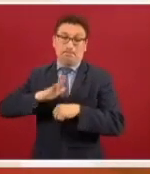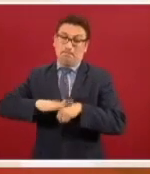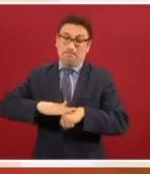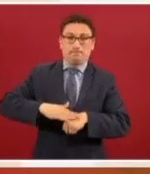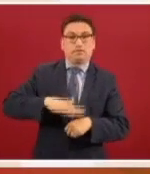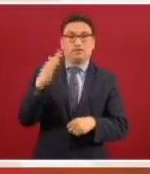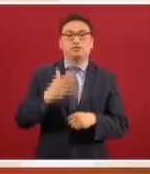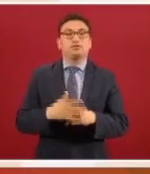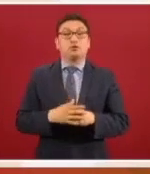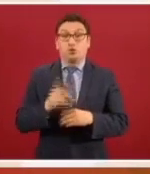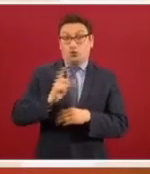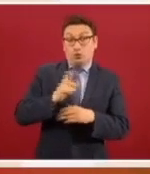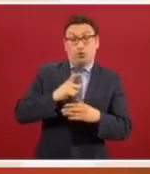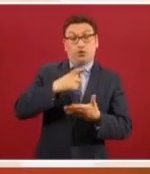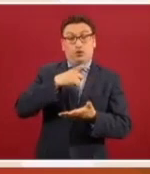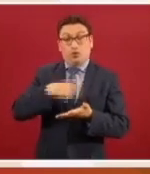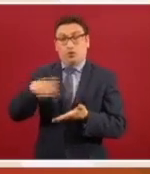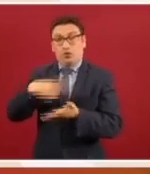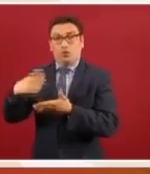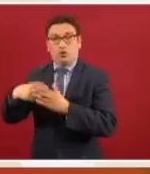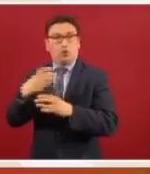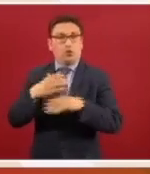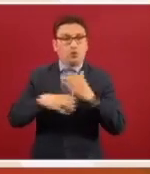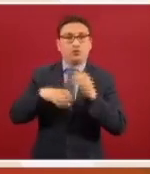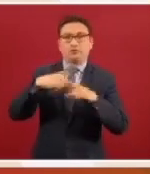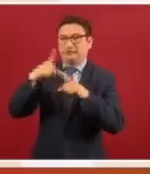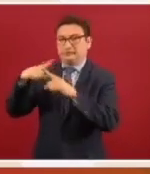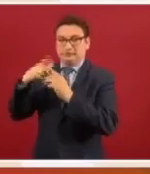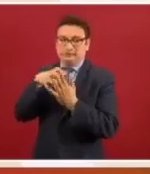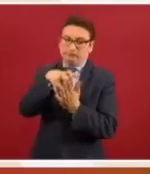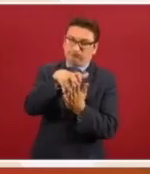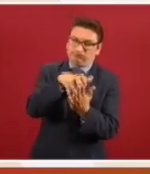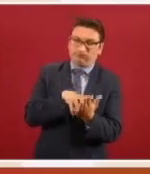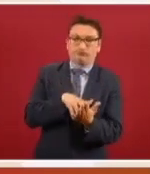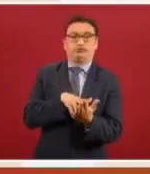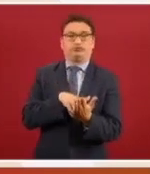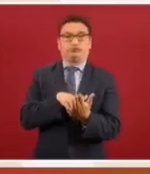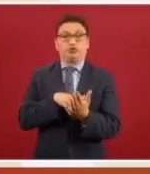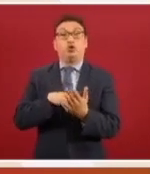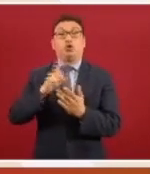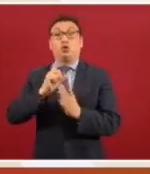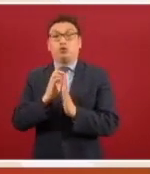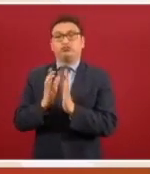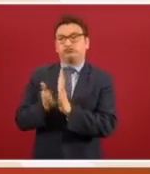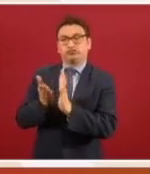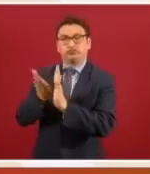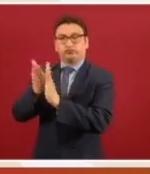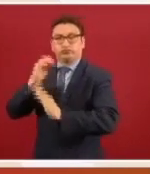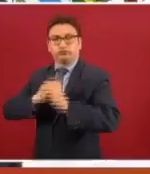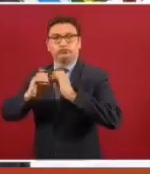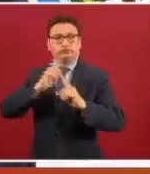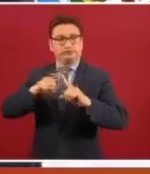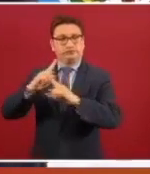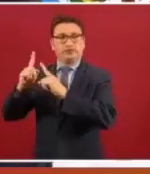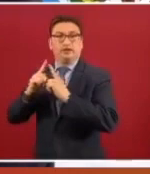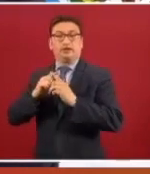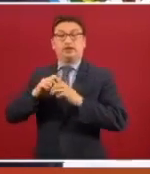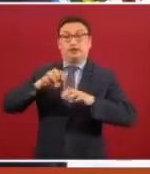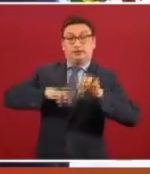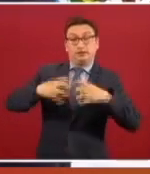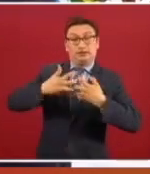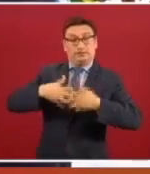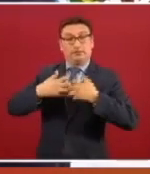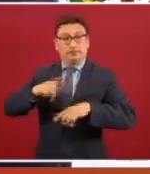en compras a proveedores y en los costos de las obras públicas que se contratan con empresas